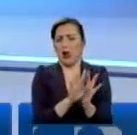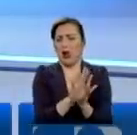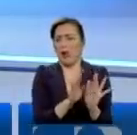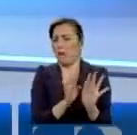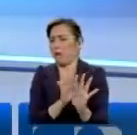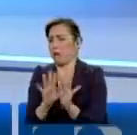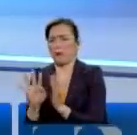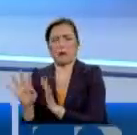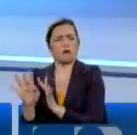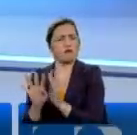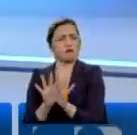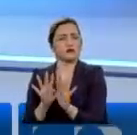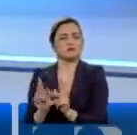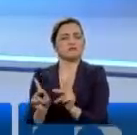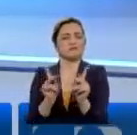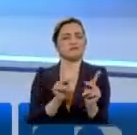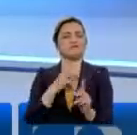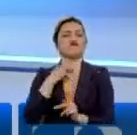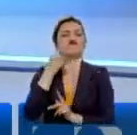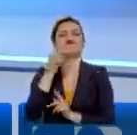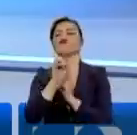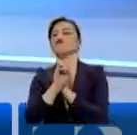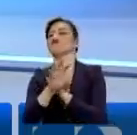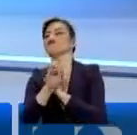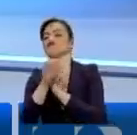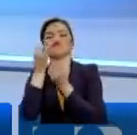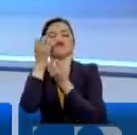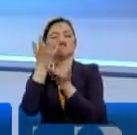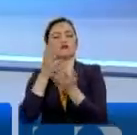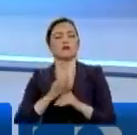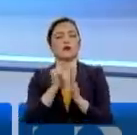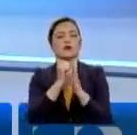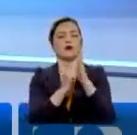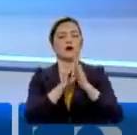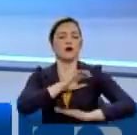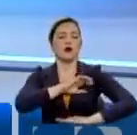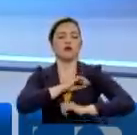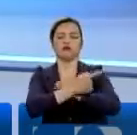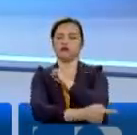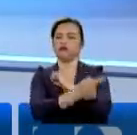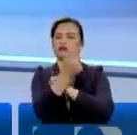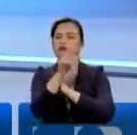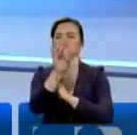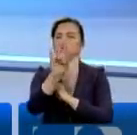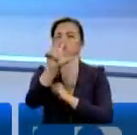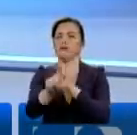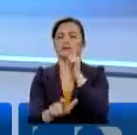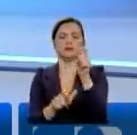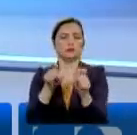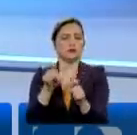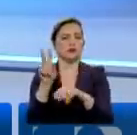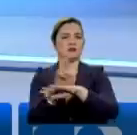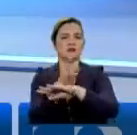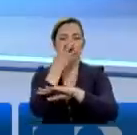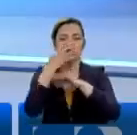lo que ya se trabaja en un plan comunicacional para evitarlo. Además, la Agencia Metropolitana sancionó a 73 personas por no